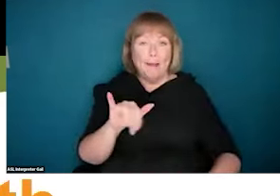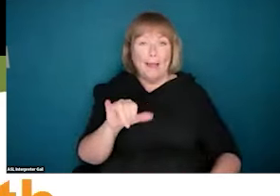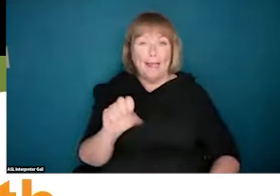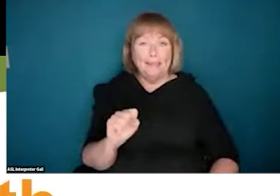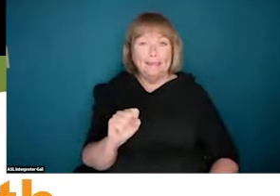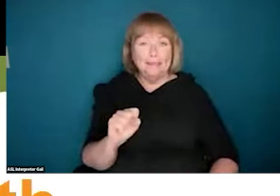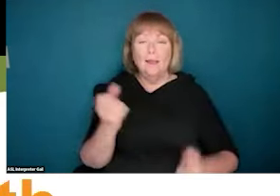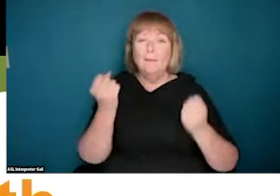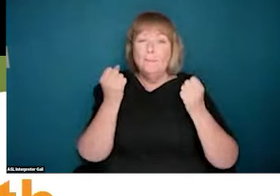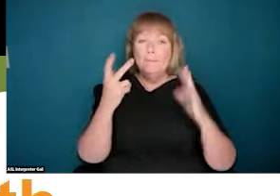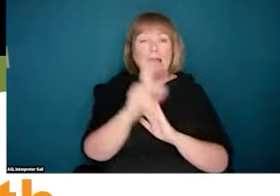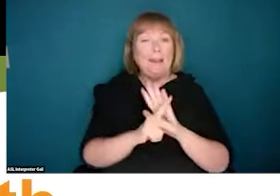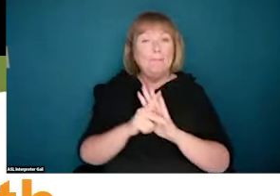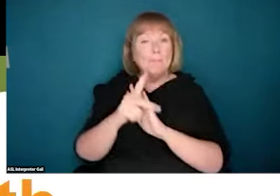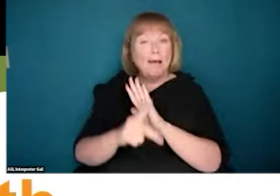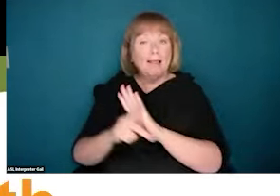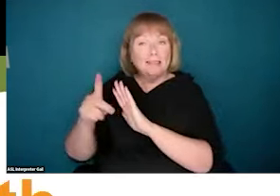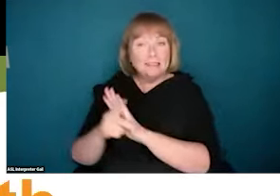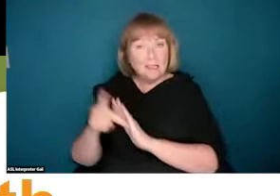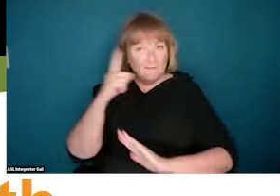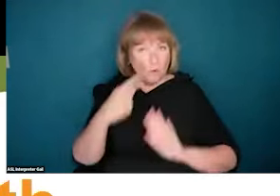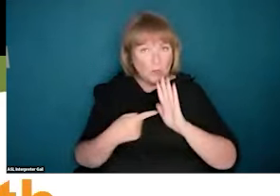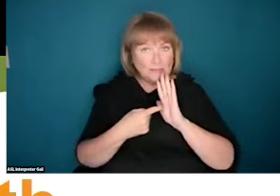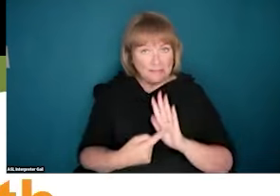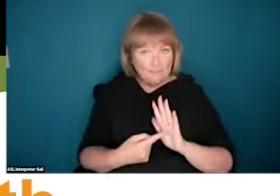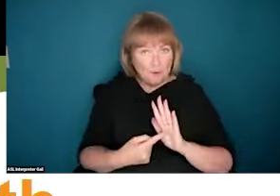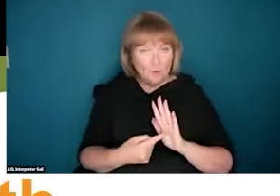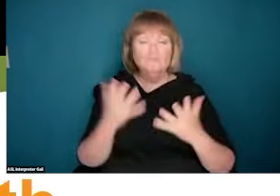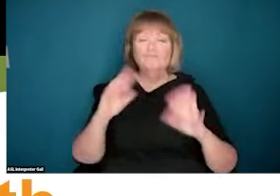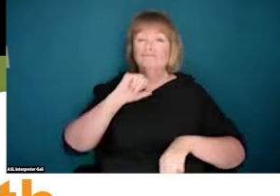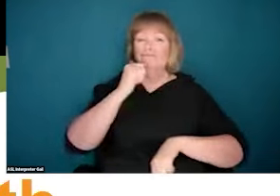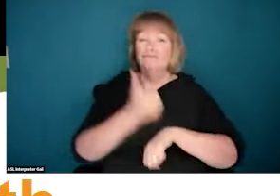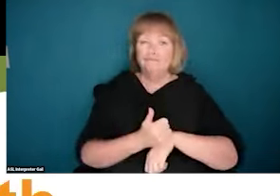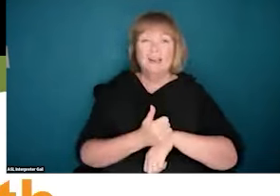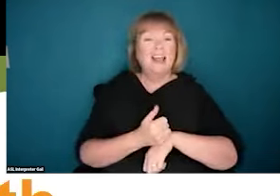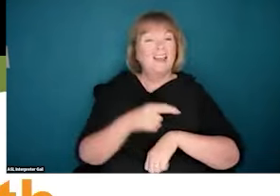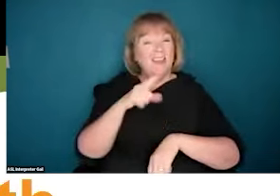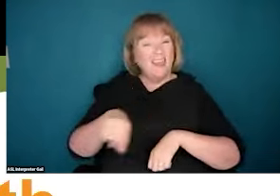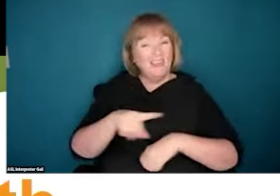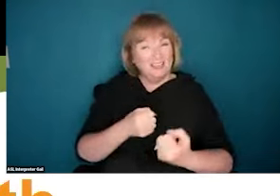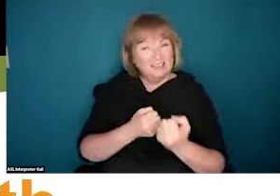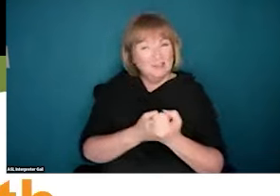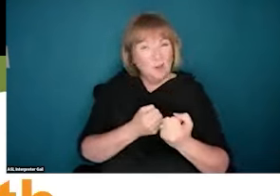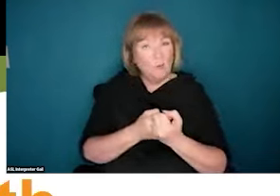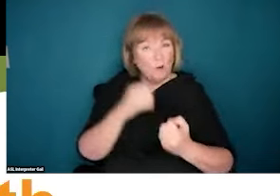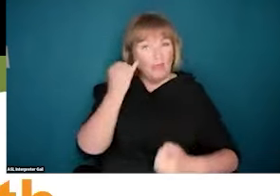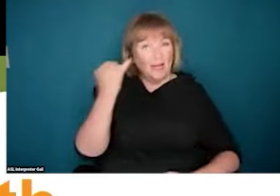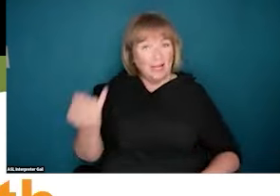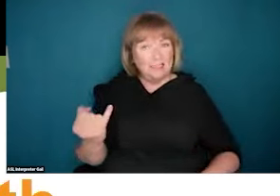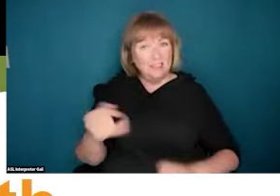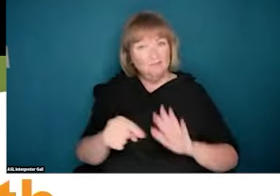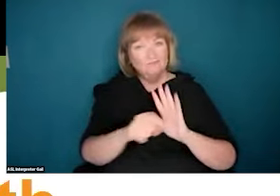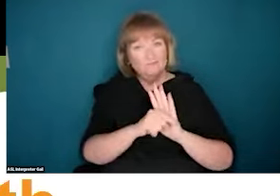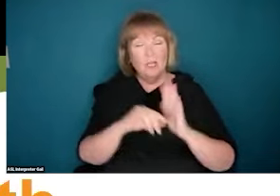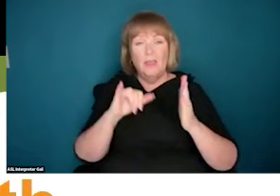estamos siempre reforzando esos sesgos. En nuestras políticas, por ejemplo, nosotros ponemos políticas en su sitio